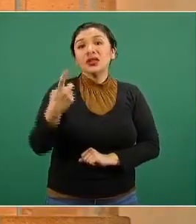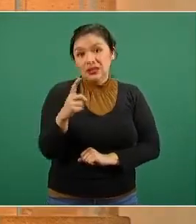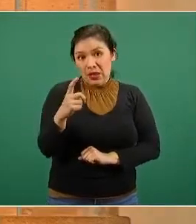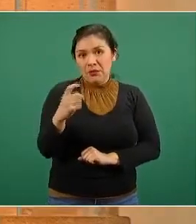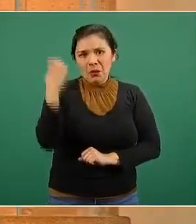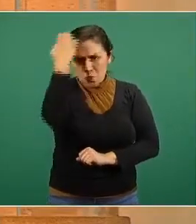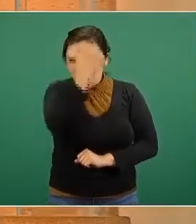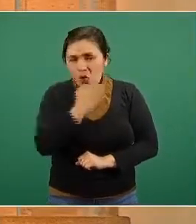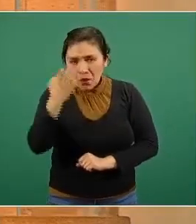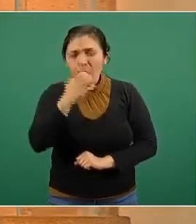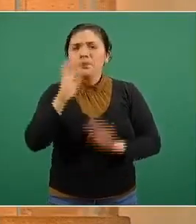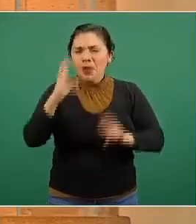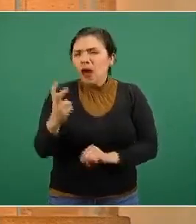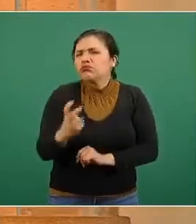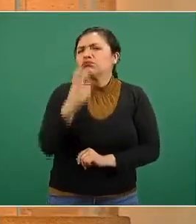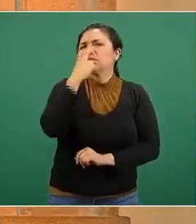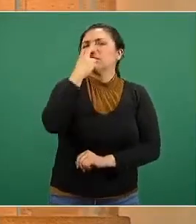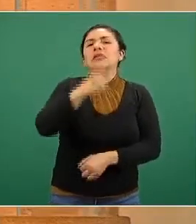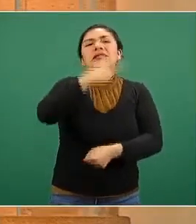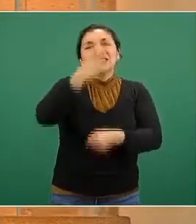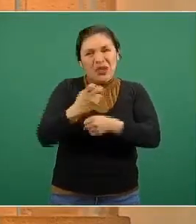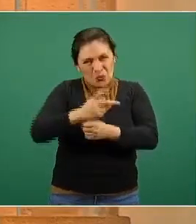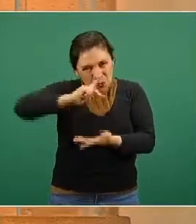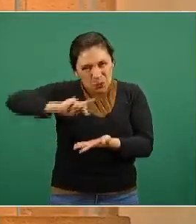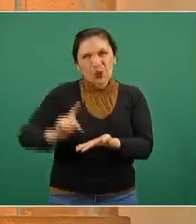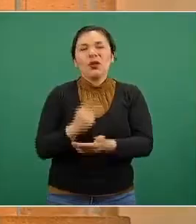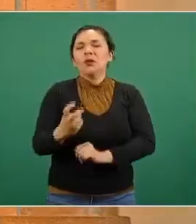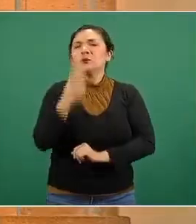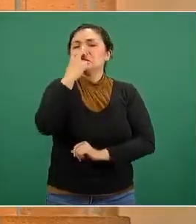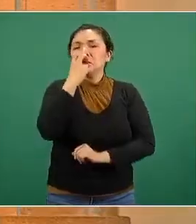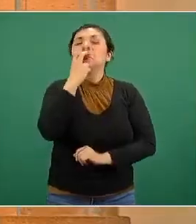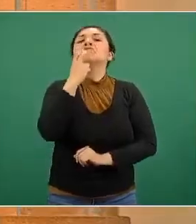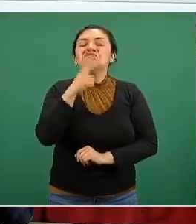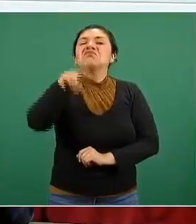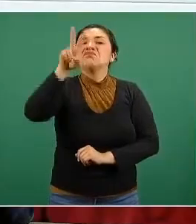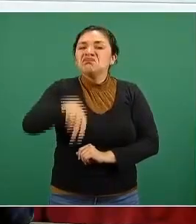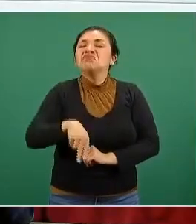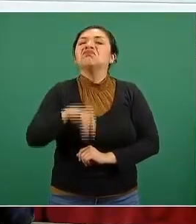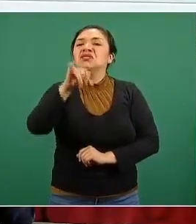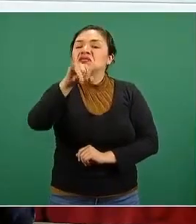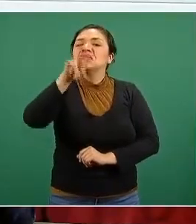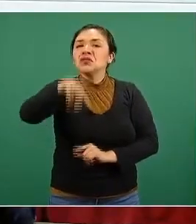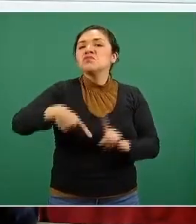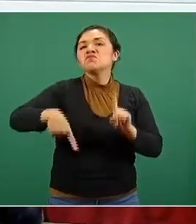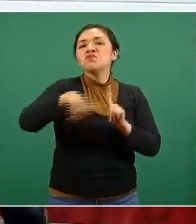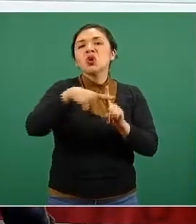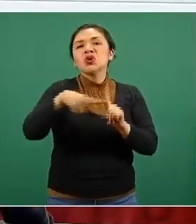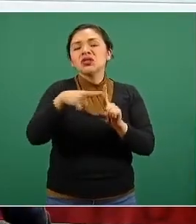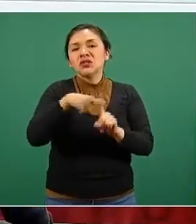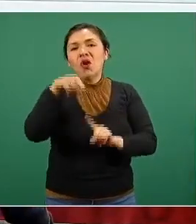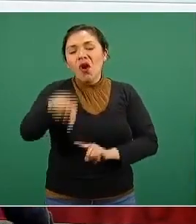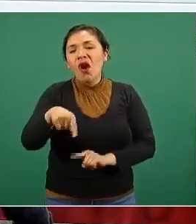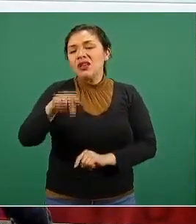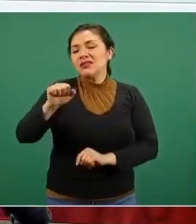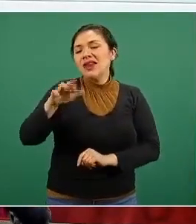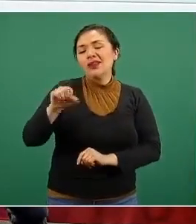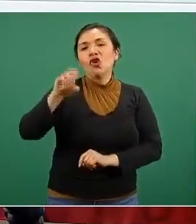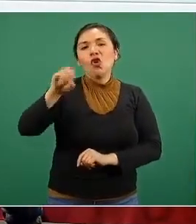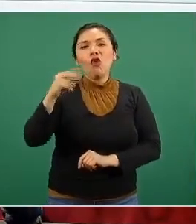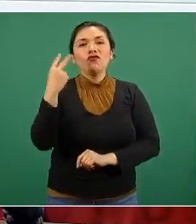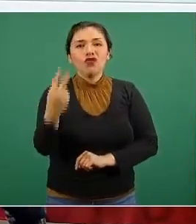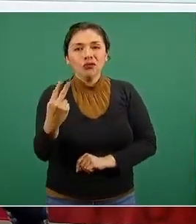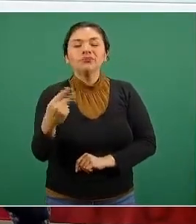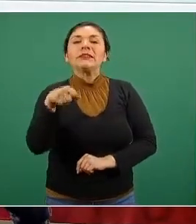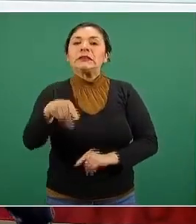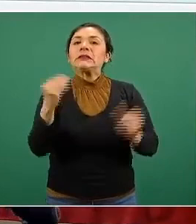diciembre y tomando esta segunda muestra vuelven a obtener un resultado positivo para virus SARS-CoV-2, lo cual